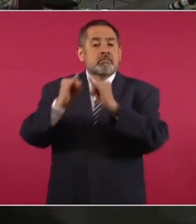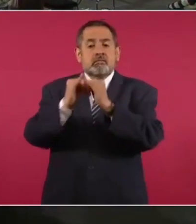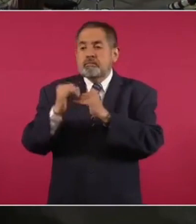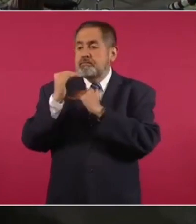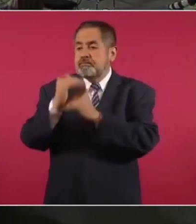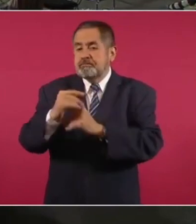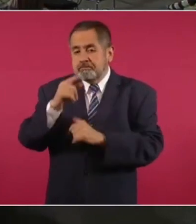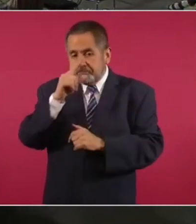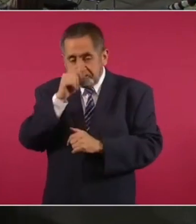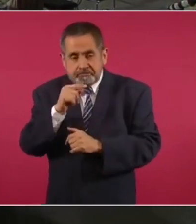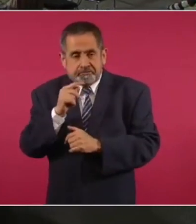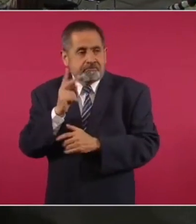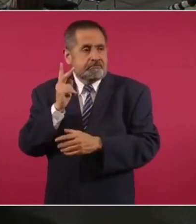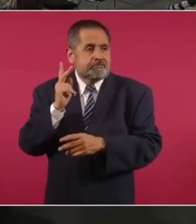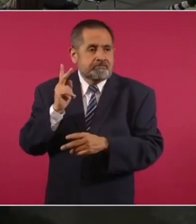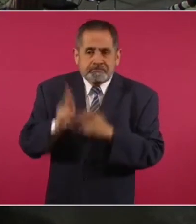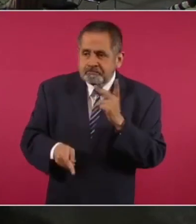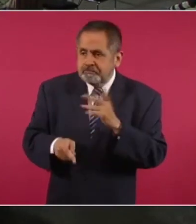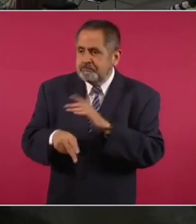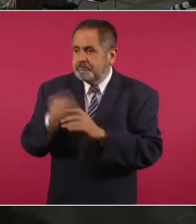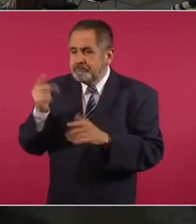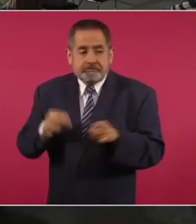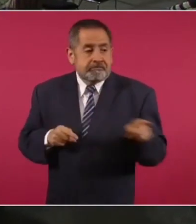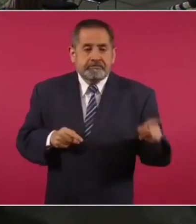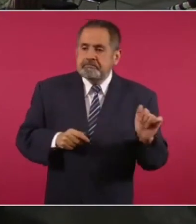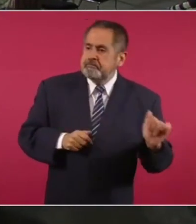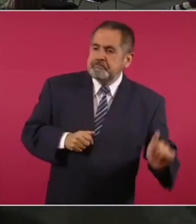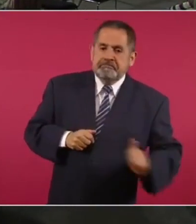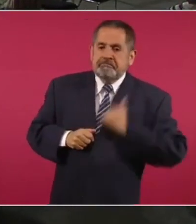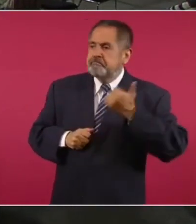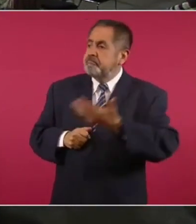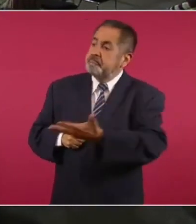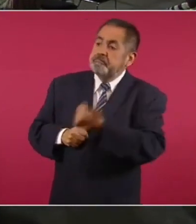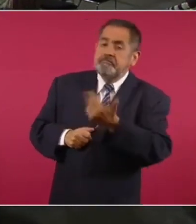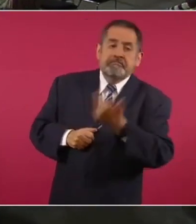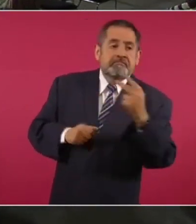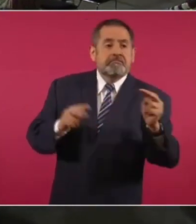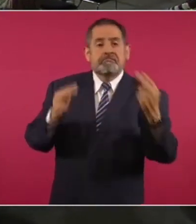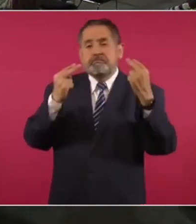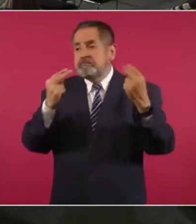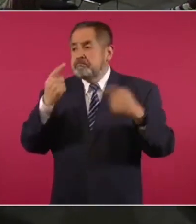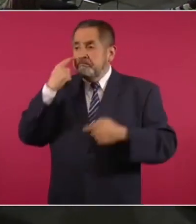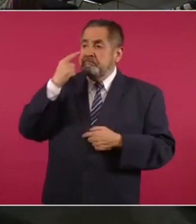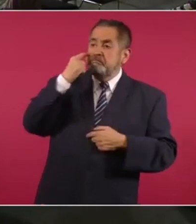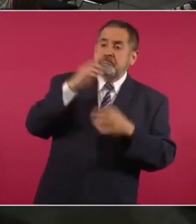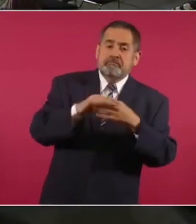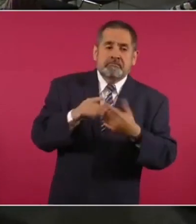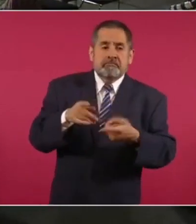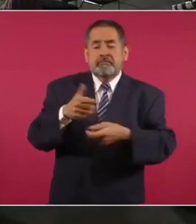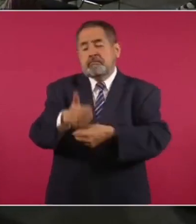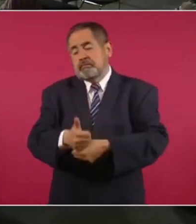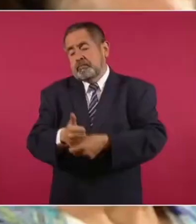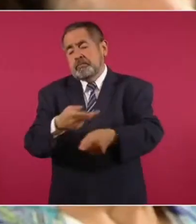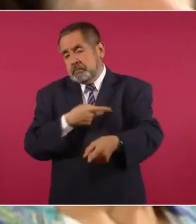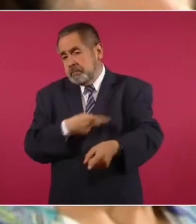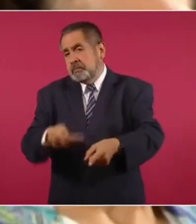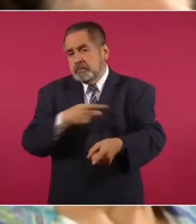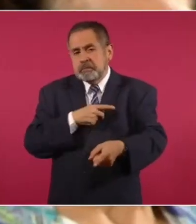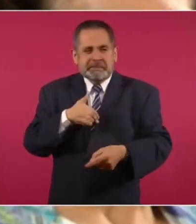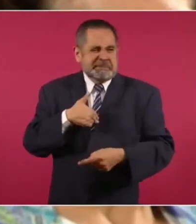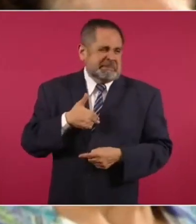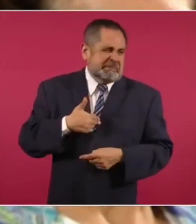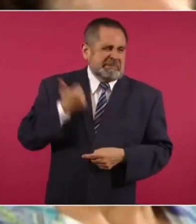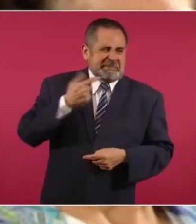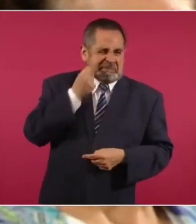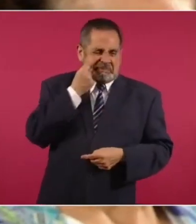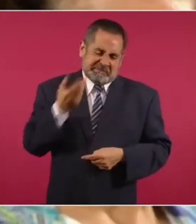dejan vacíos que estos pseudodefensores aprovechan para llenar o aparentan llenar, lucrando con el dolor y la desesperación de las víctimas a